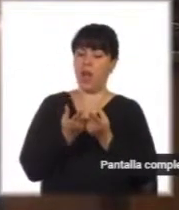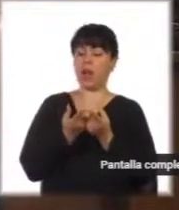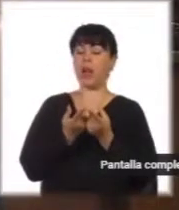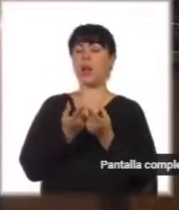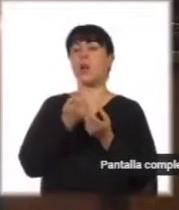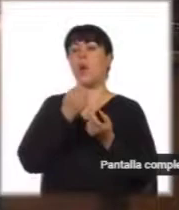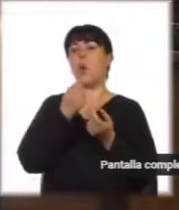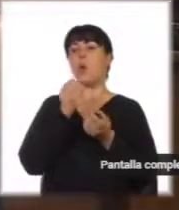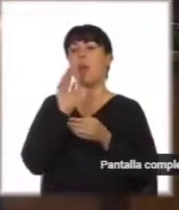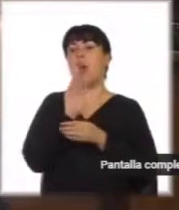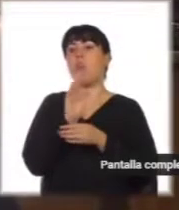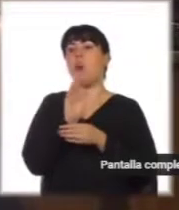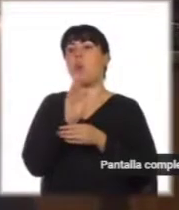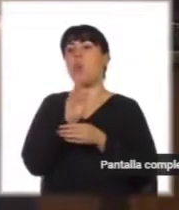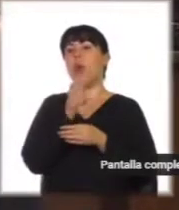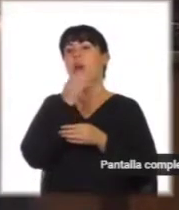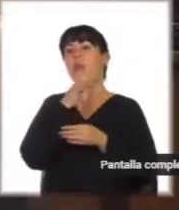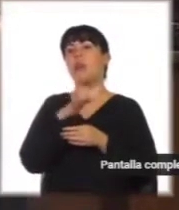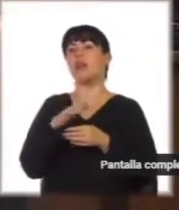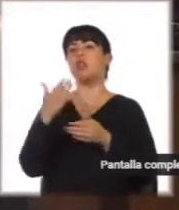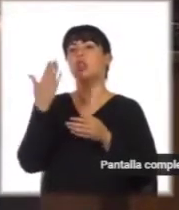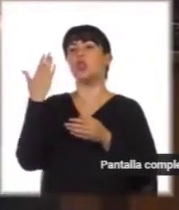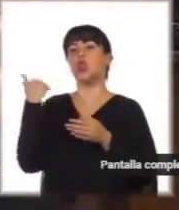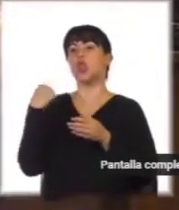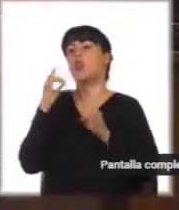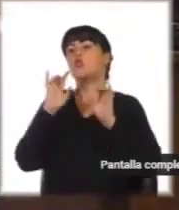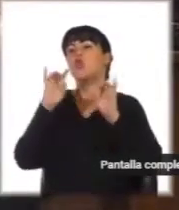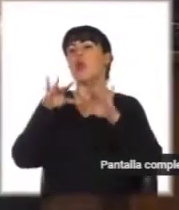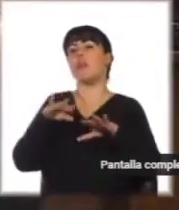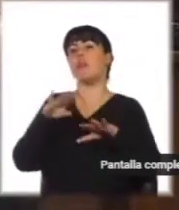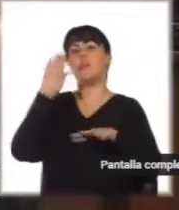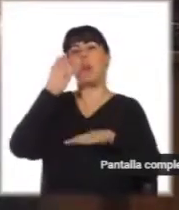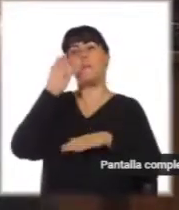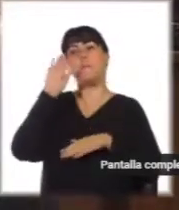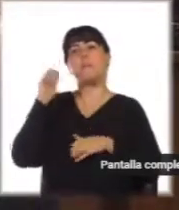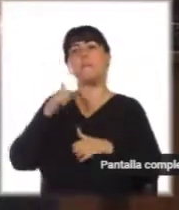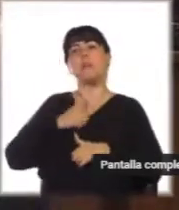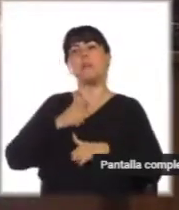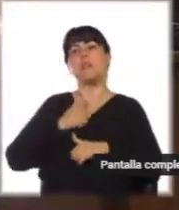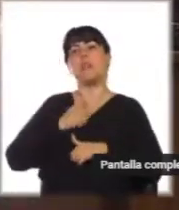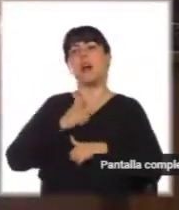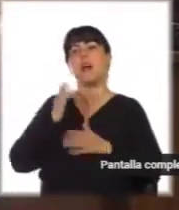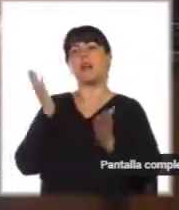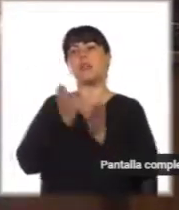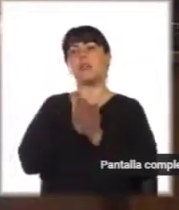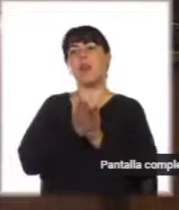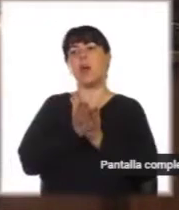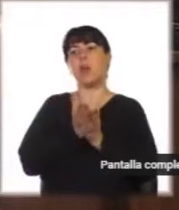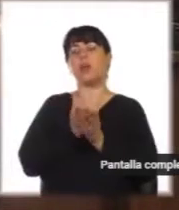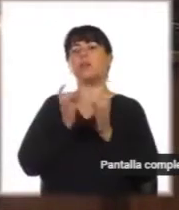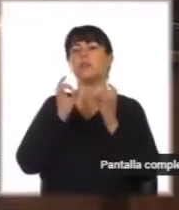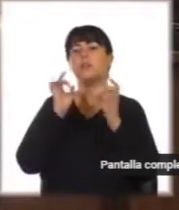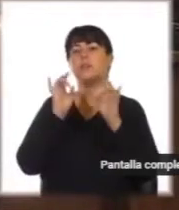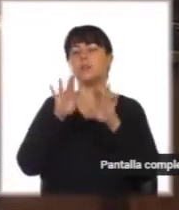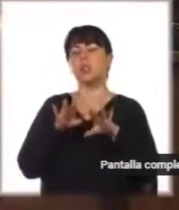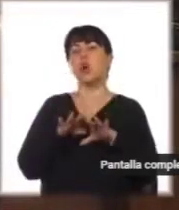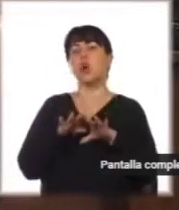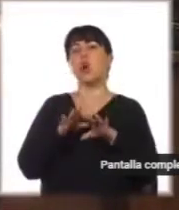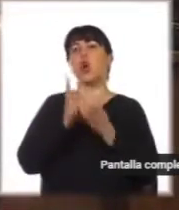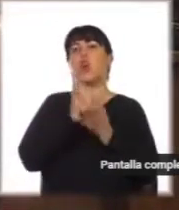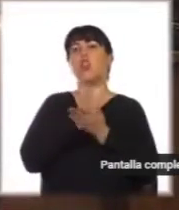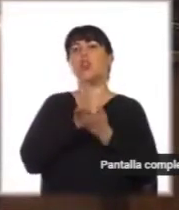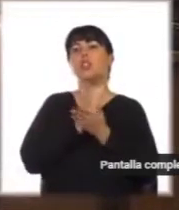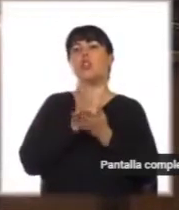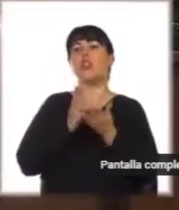histórica, no solo en el periodo de facto. Contemplar y reconocer los derechos omitidos desde